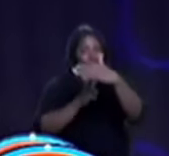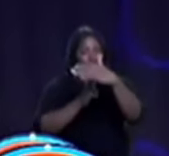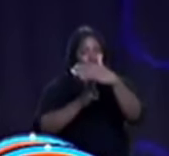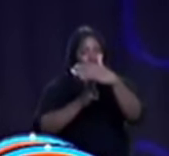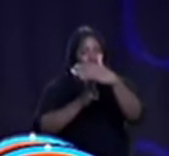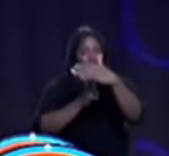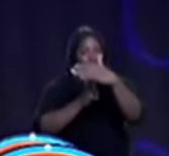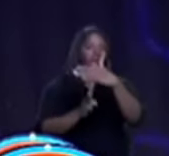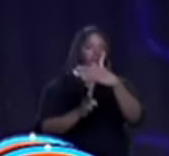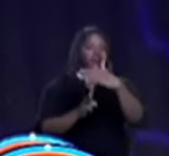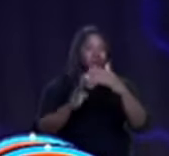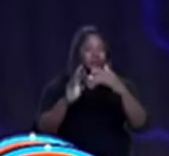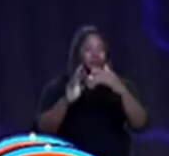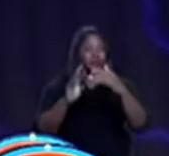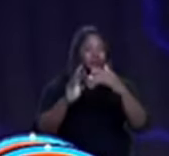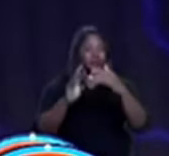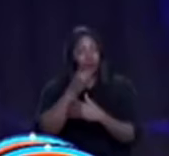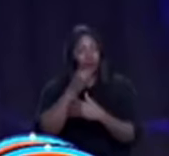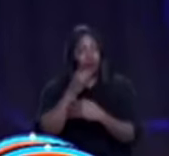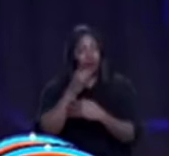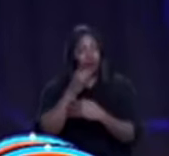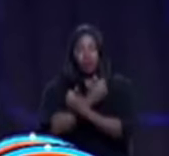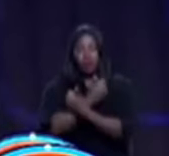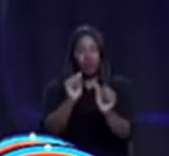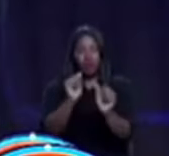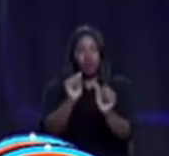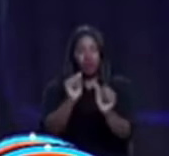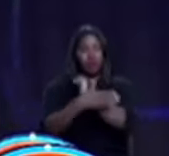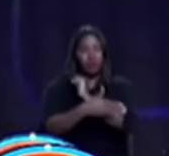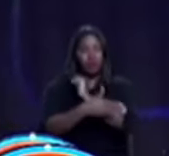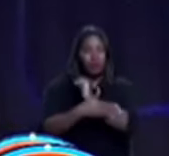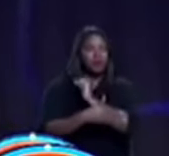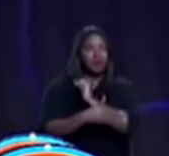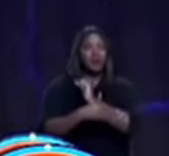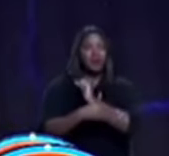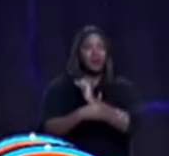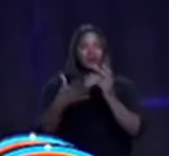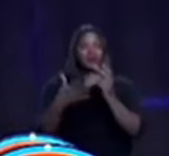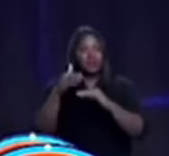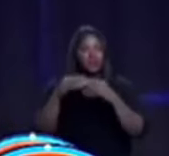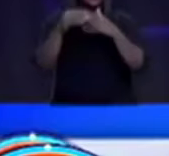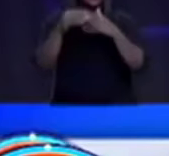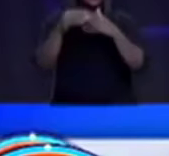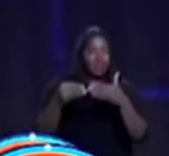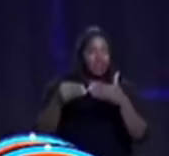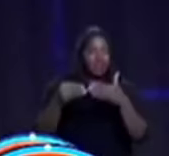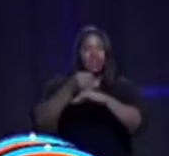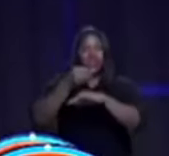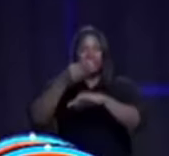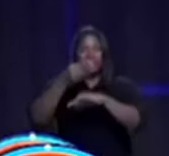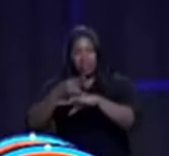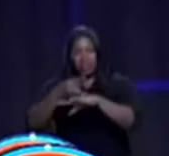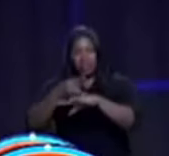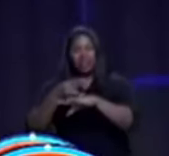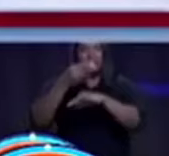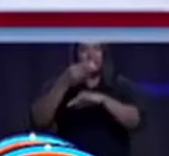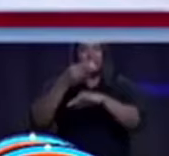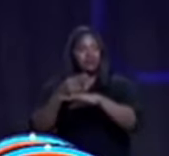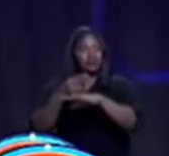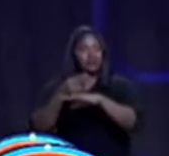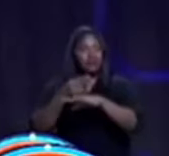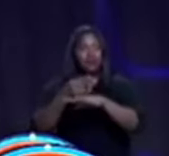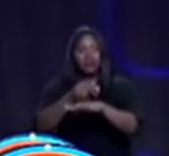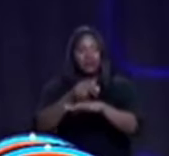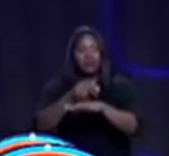suelo dominicano, de la nacionalidad que fuere, alemán, suizo, inglés o haitiano, de vuelta para su país